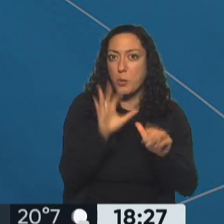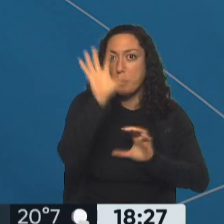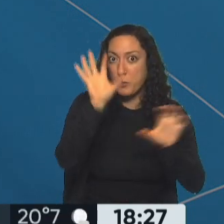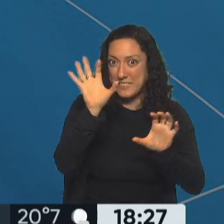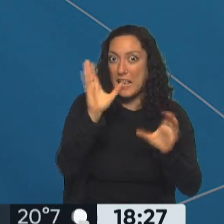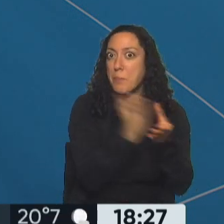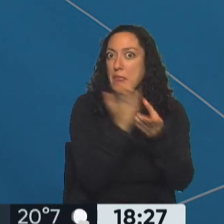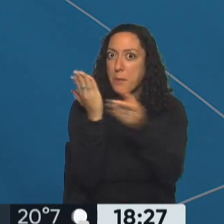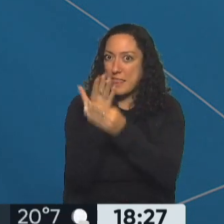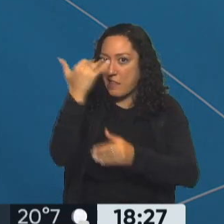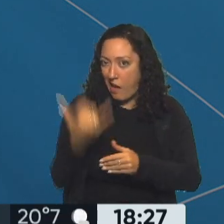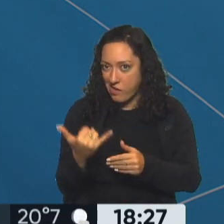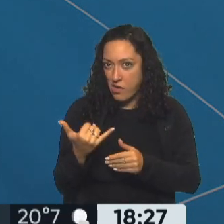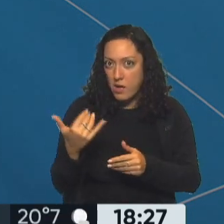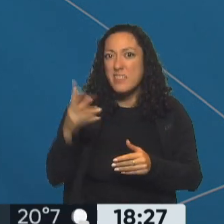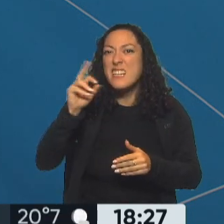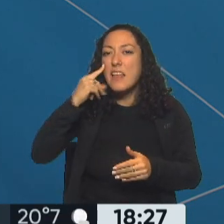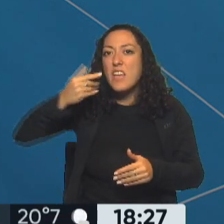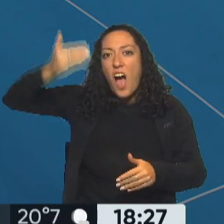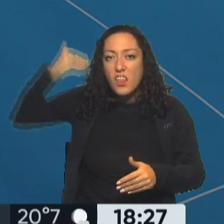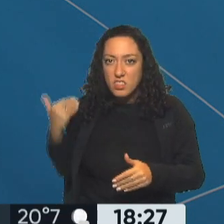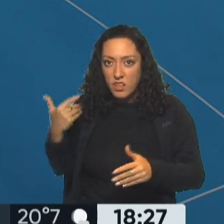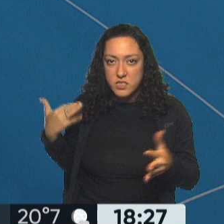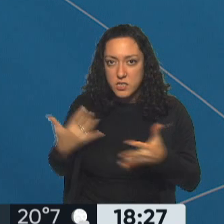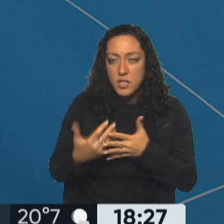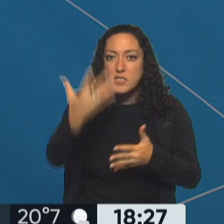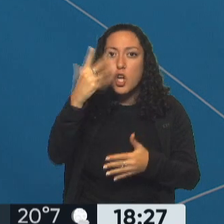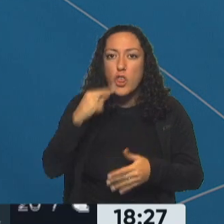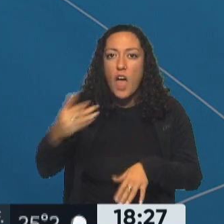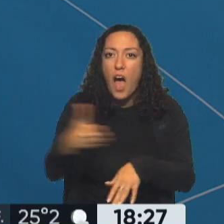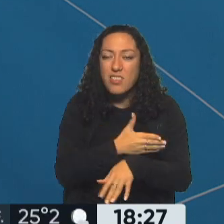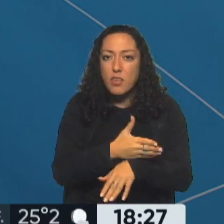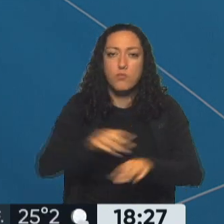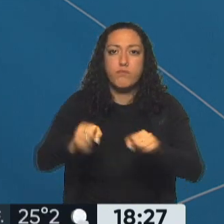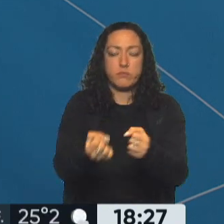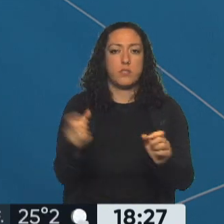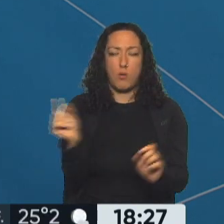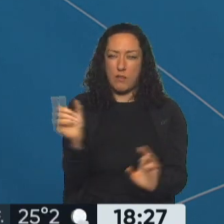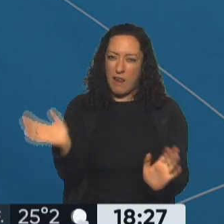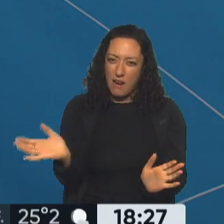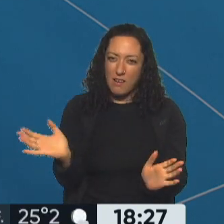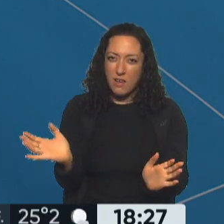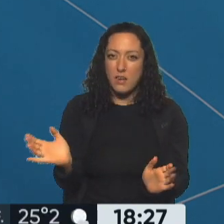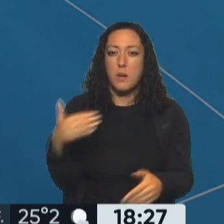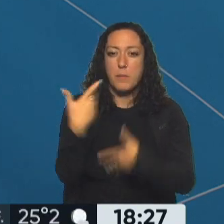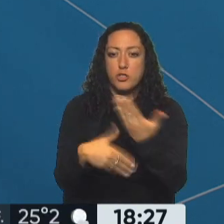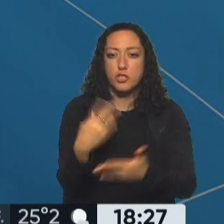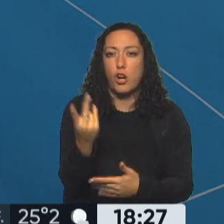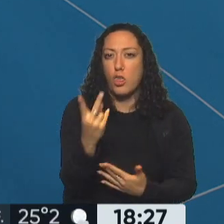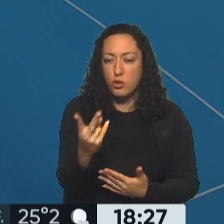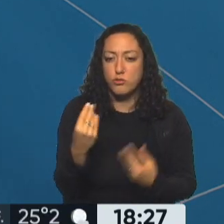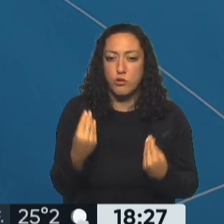Tucumán, y recién faltando 5 días, casualidad, resuelve suspender cautelarmente ambos procesos